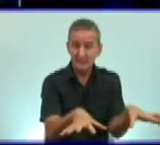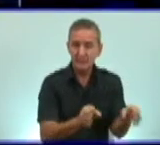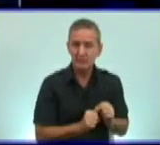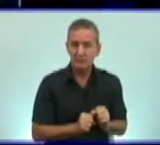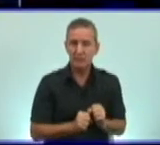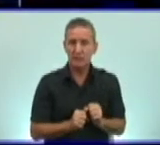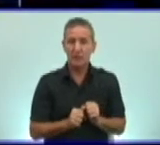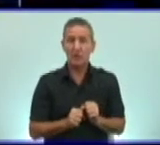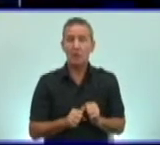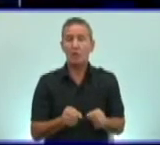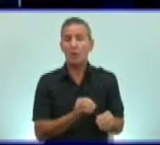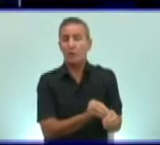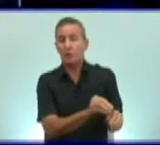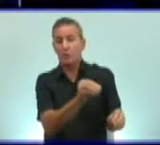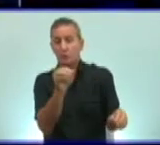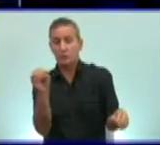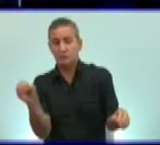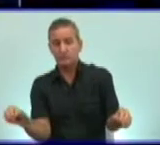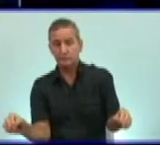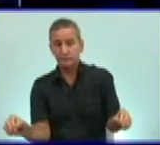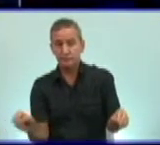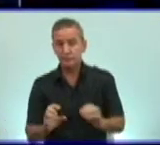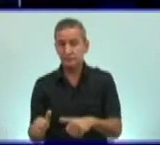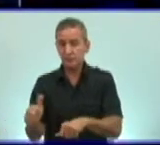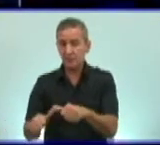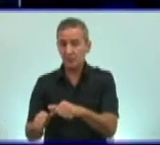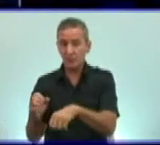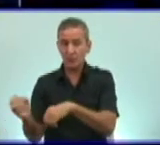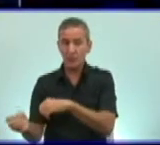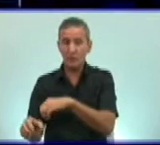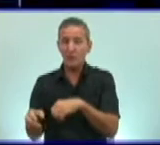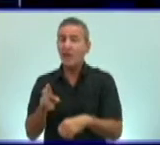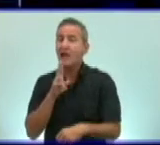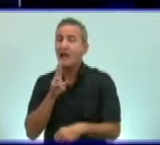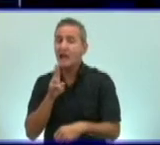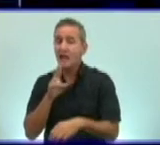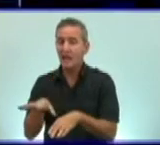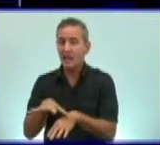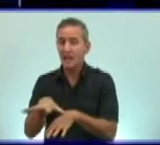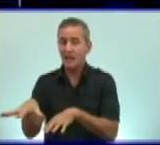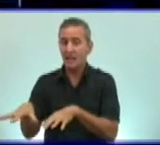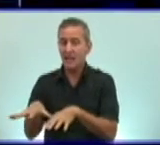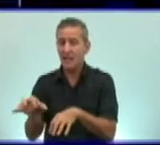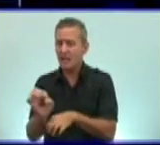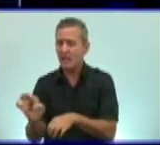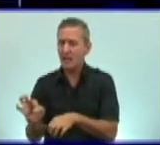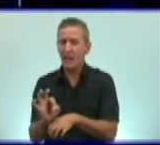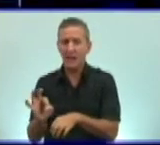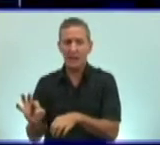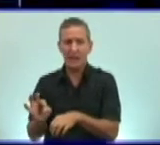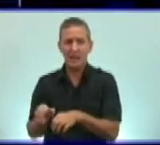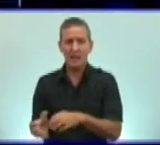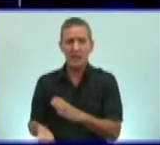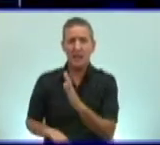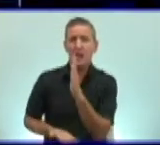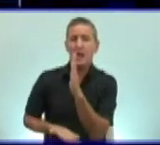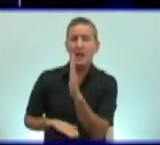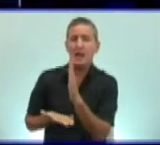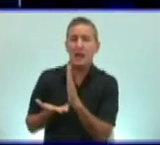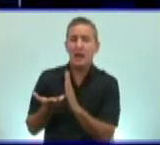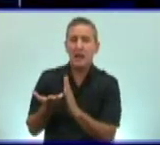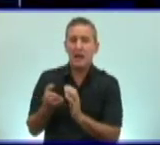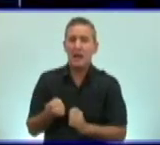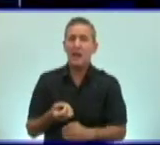está entonces en estado líquido, pues entonces el movimiento de las partículas aumenta la